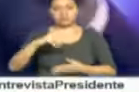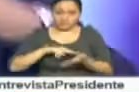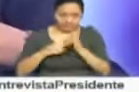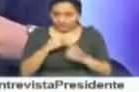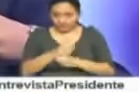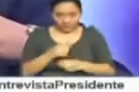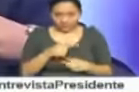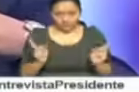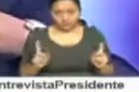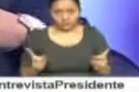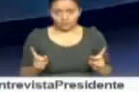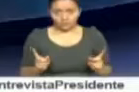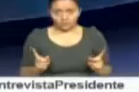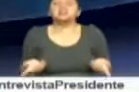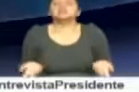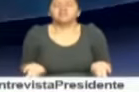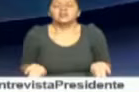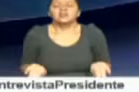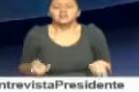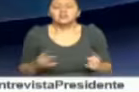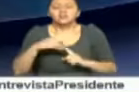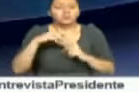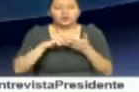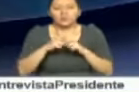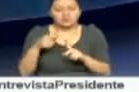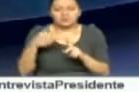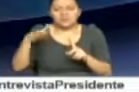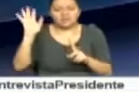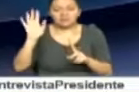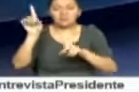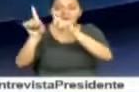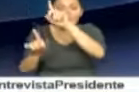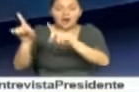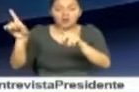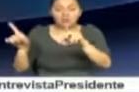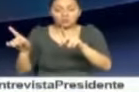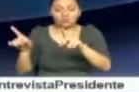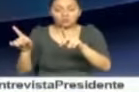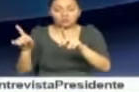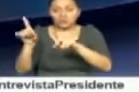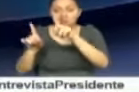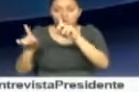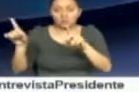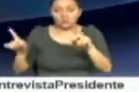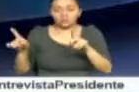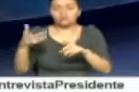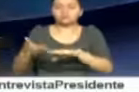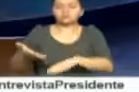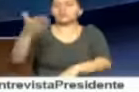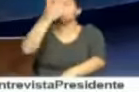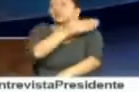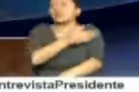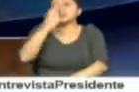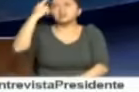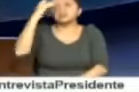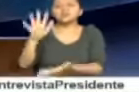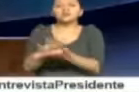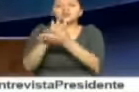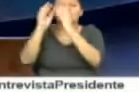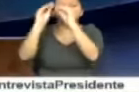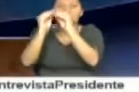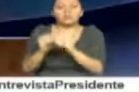trabajadores. Ese es el principal problema. Para ciertos oficiales del medioevo, o mentalidad del medioevo, de las escuelas de América, de Pinochet y todo eso,